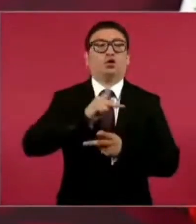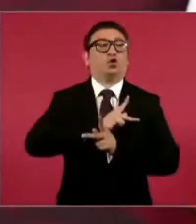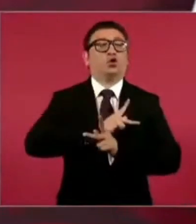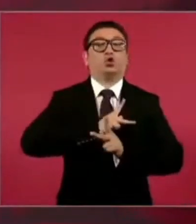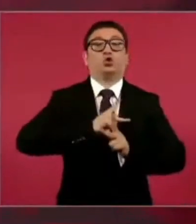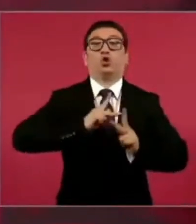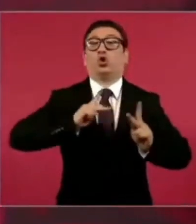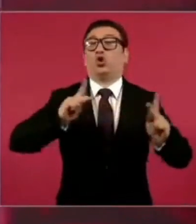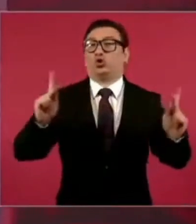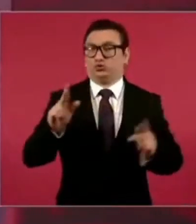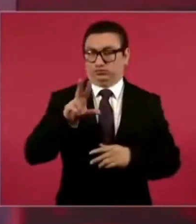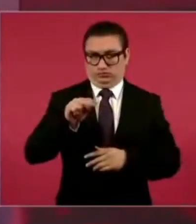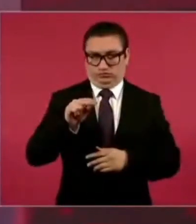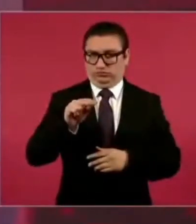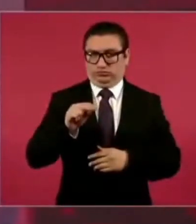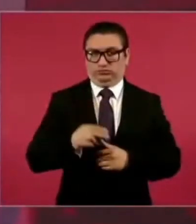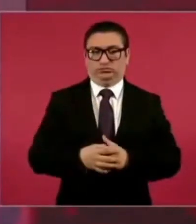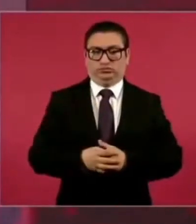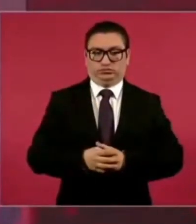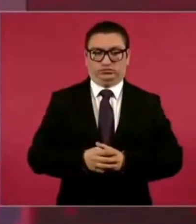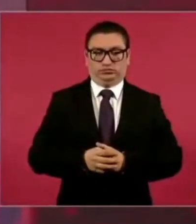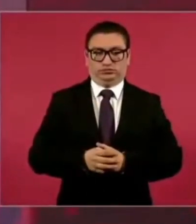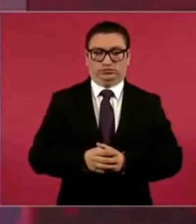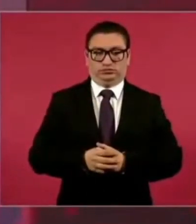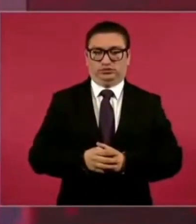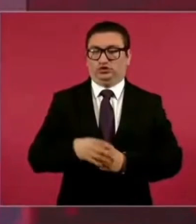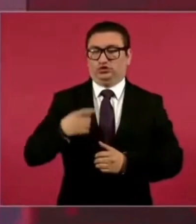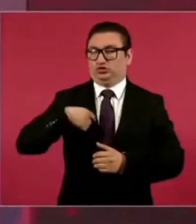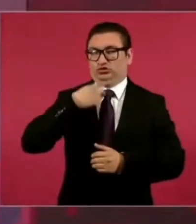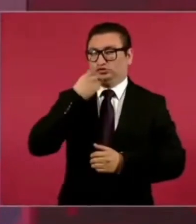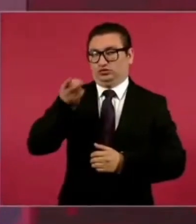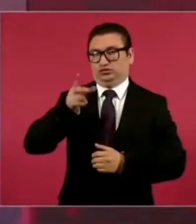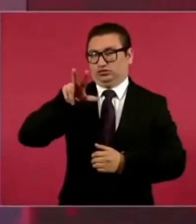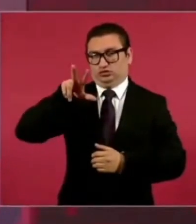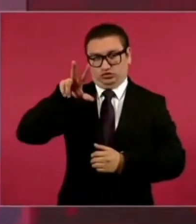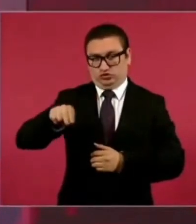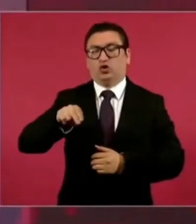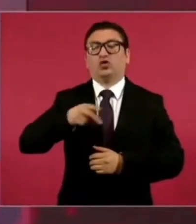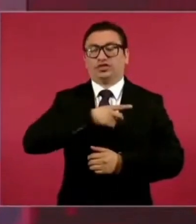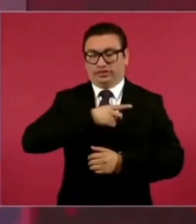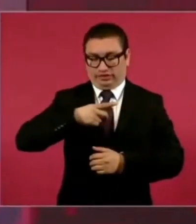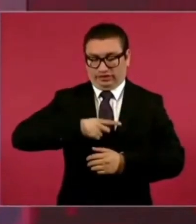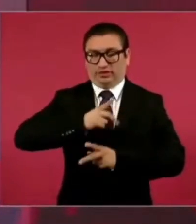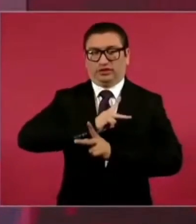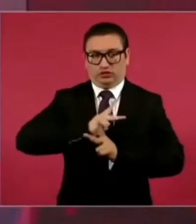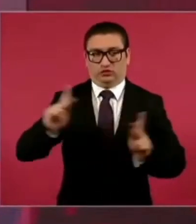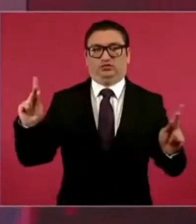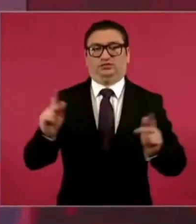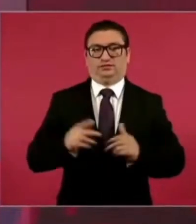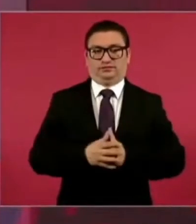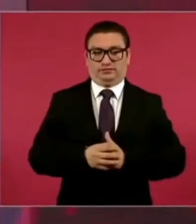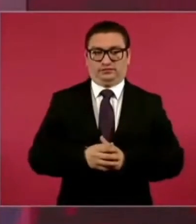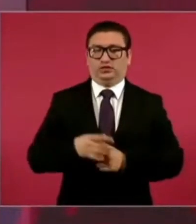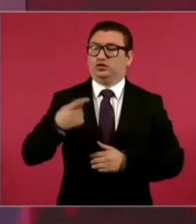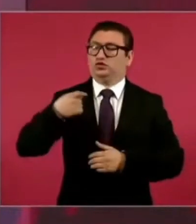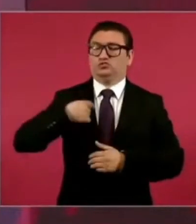Y dije no, y veto.